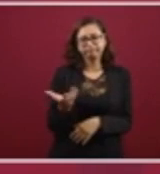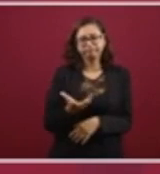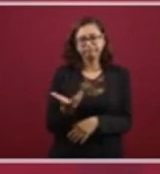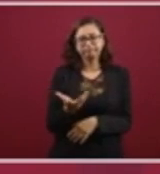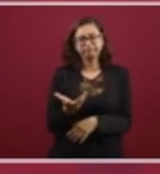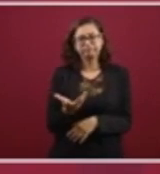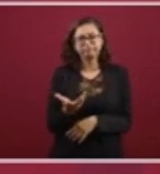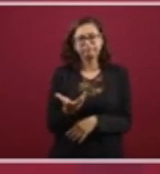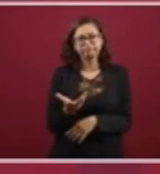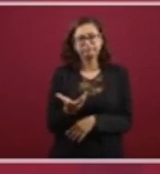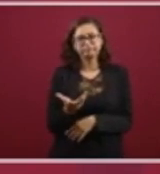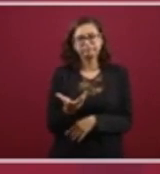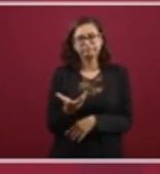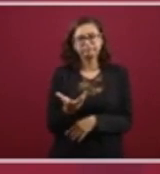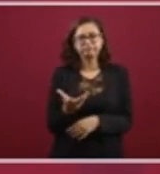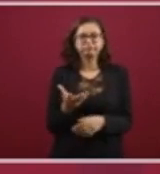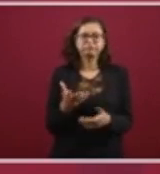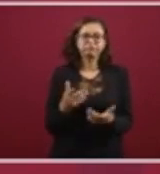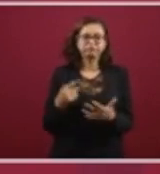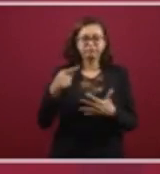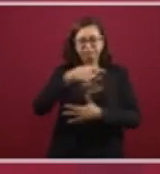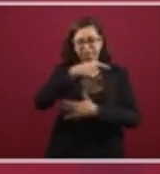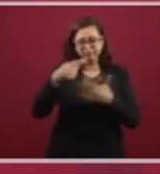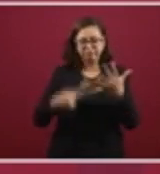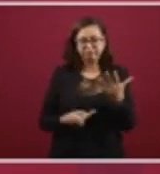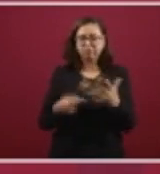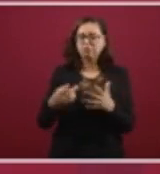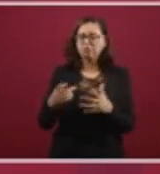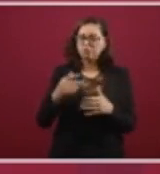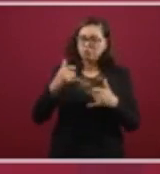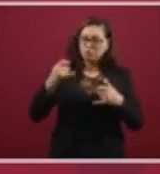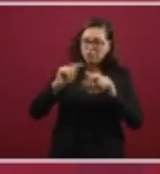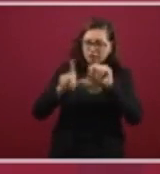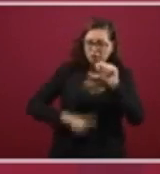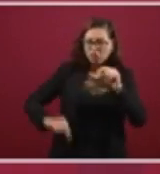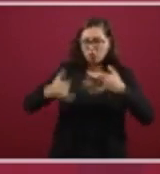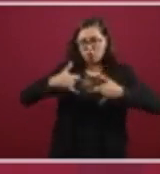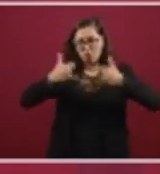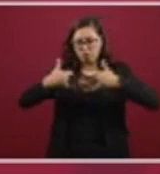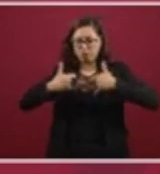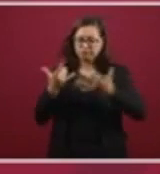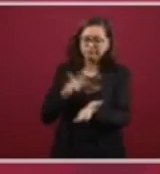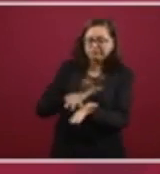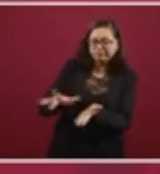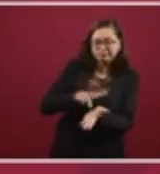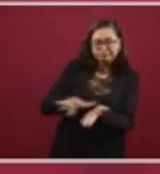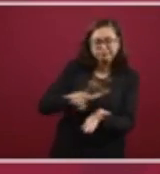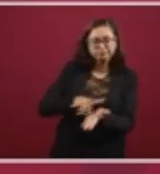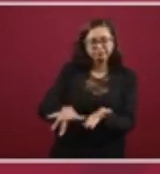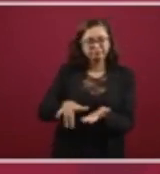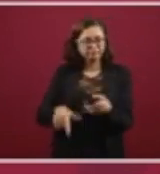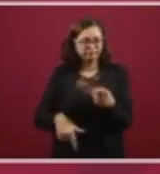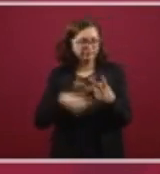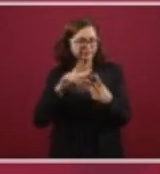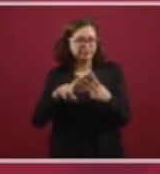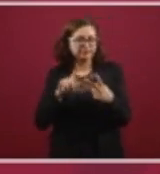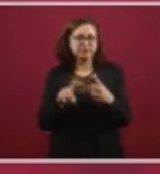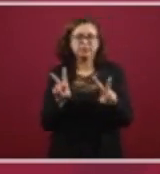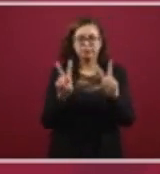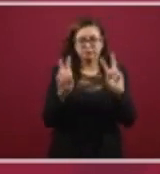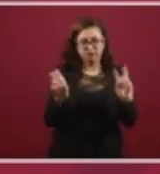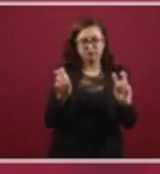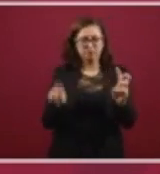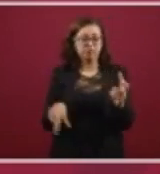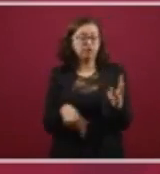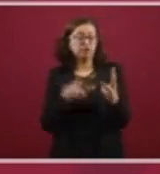para apoyar a los jóvenes de México. Ese es el segundo tema. Y el tercero